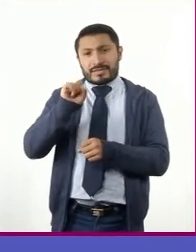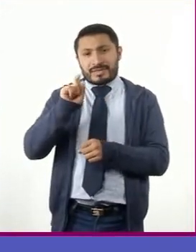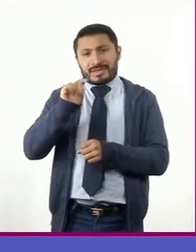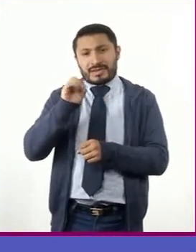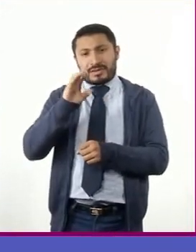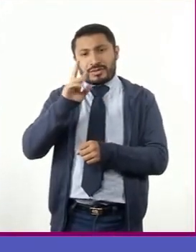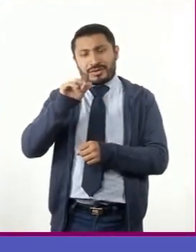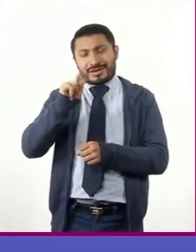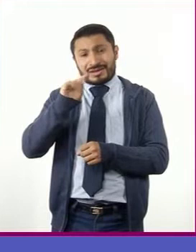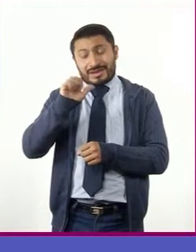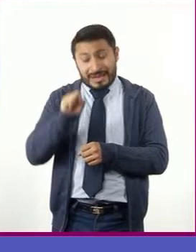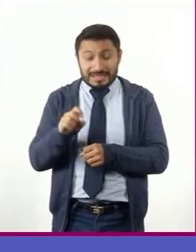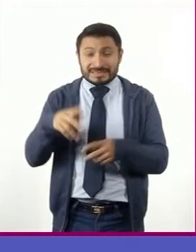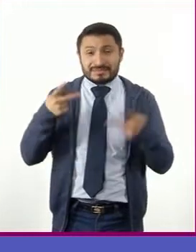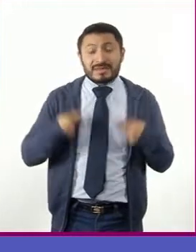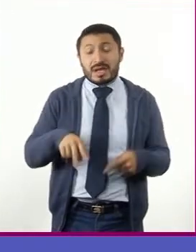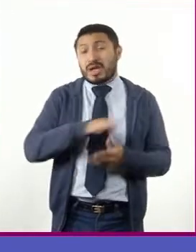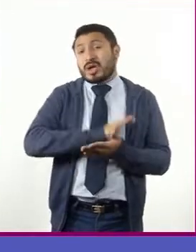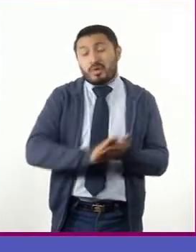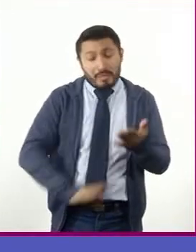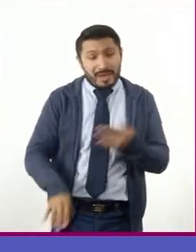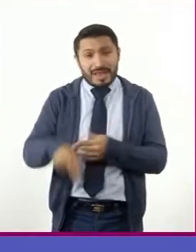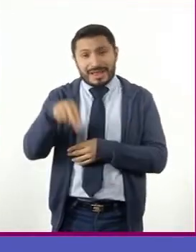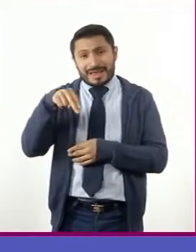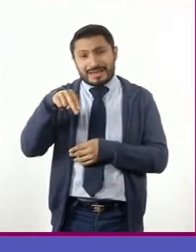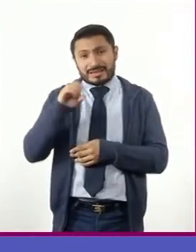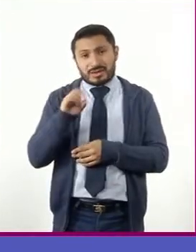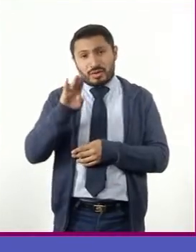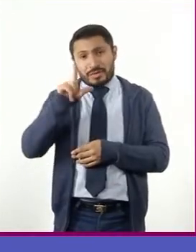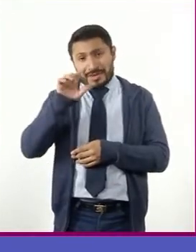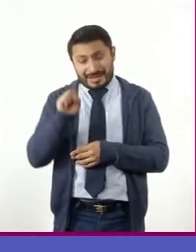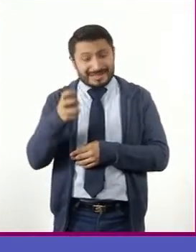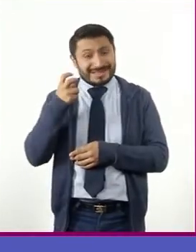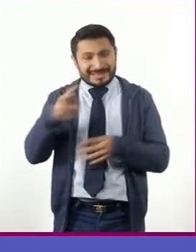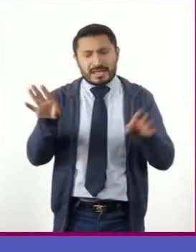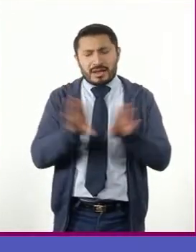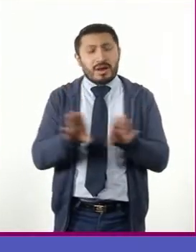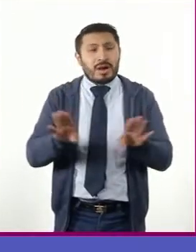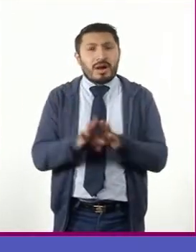por ejemplo, también los nobles, ¿no? Esa gran aristocracia que